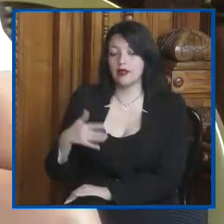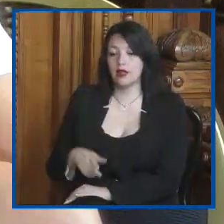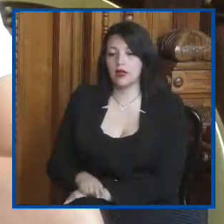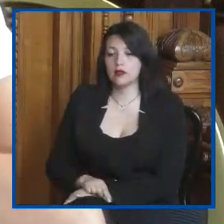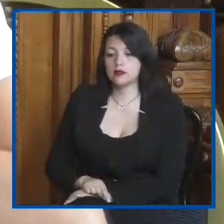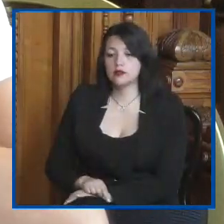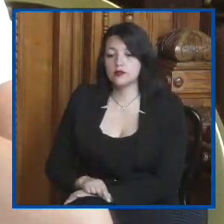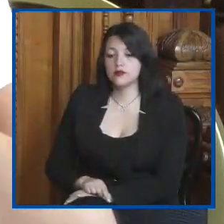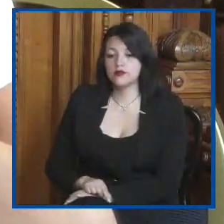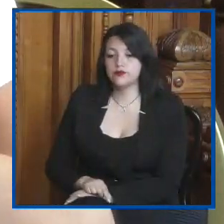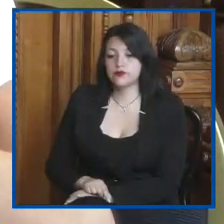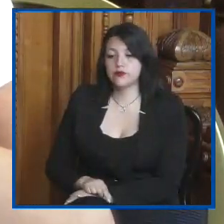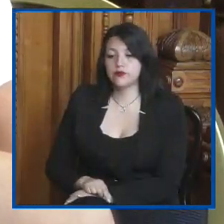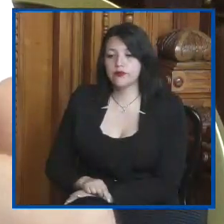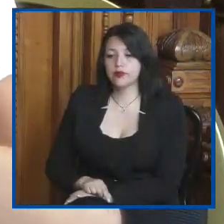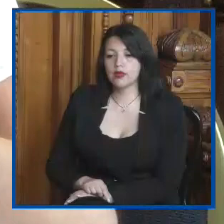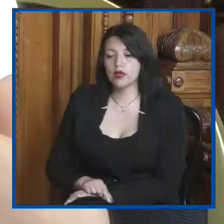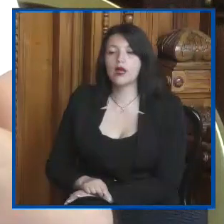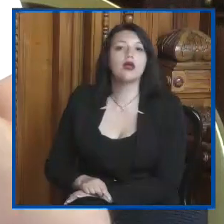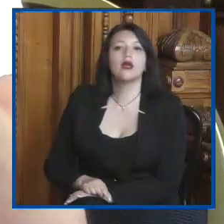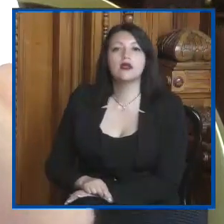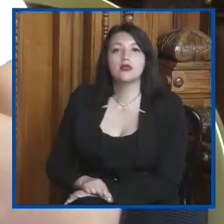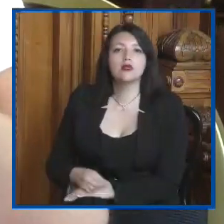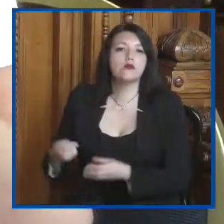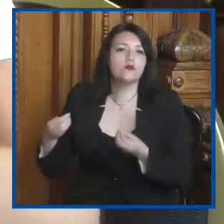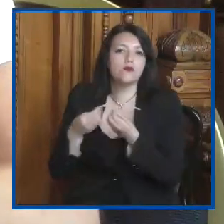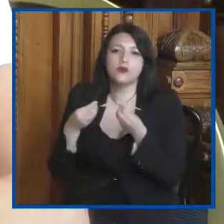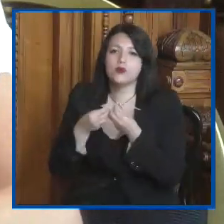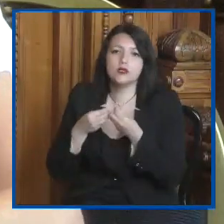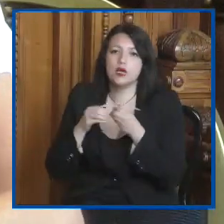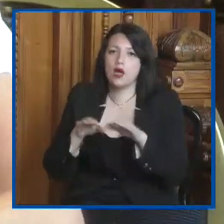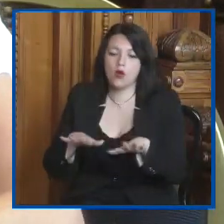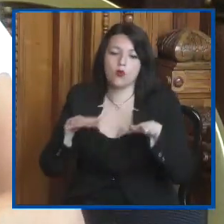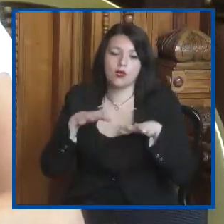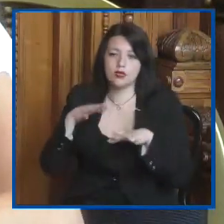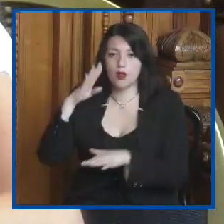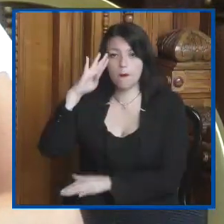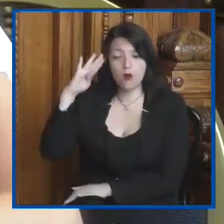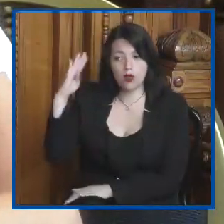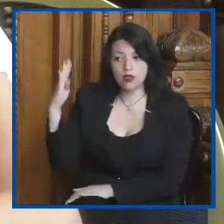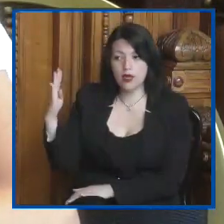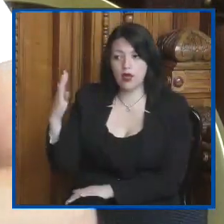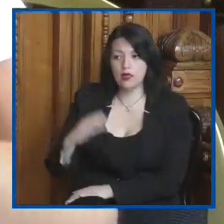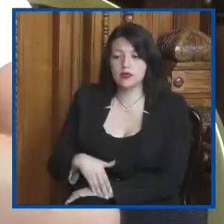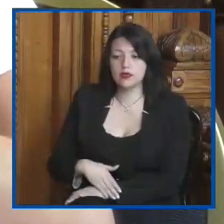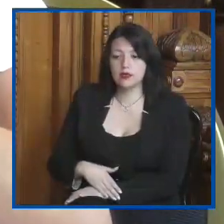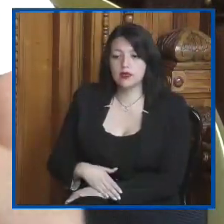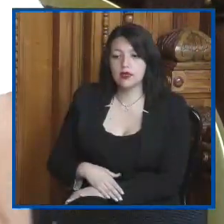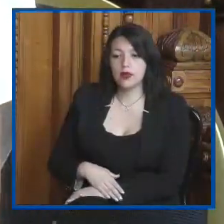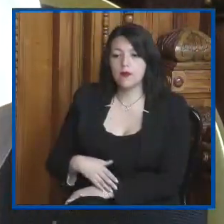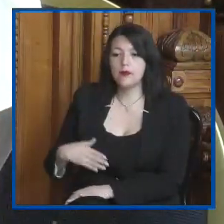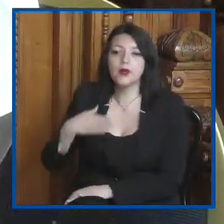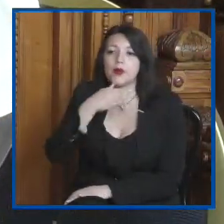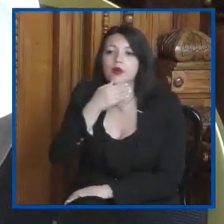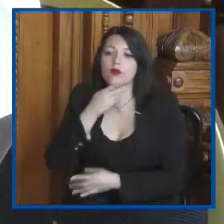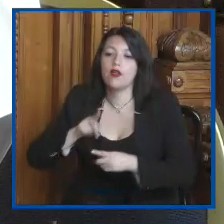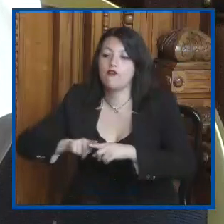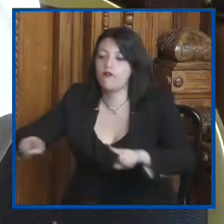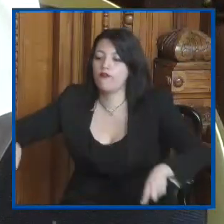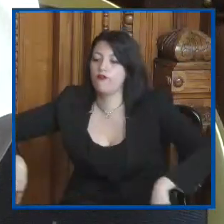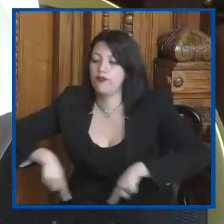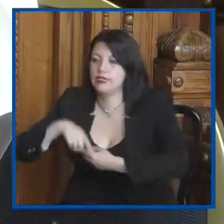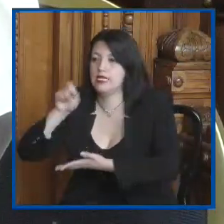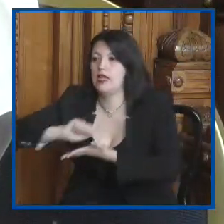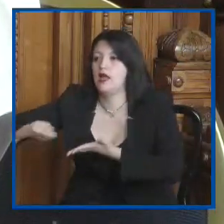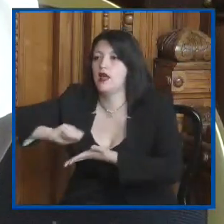sí tenemos obviamente muchas audiencias fijadas por día, Pero no tenemos una oficina como ustedes tienen